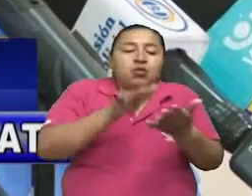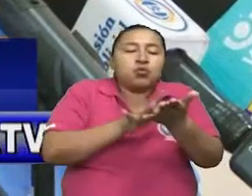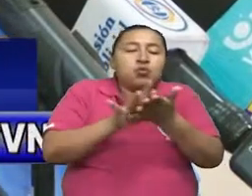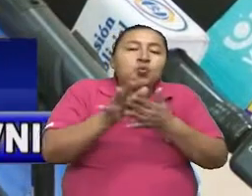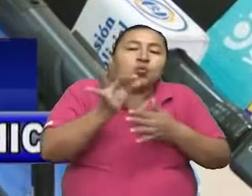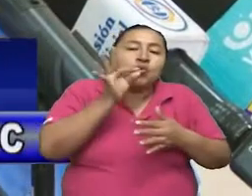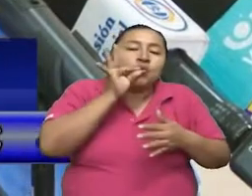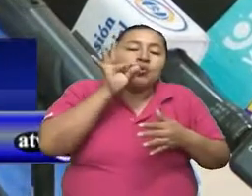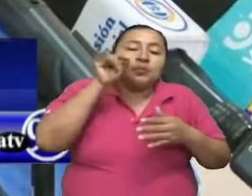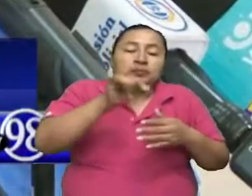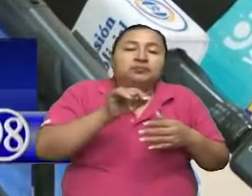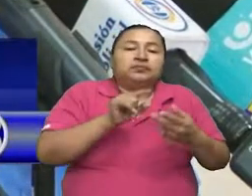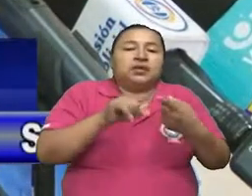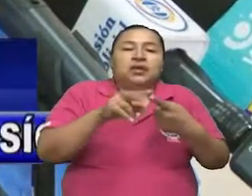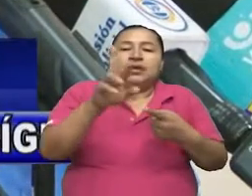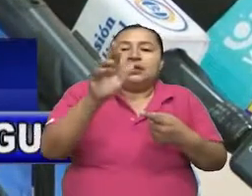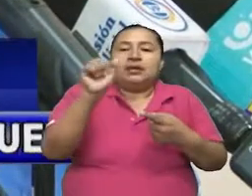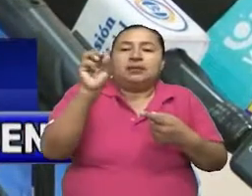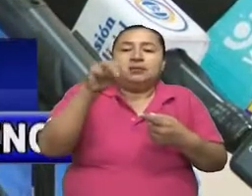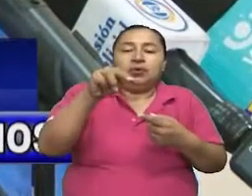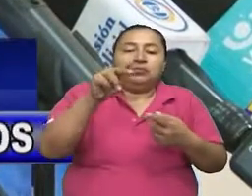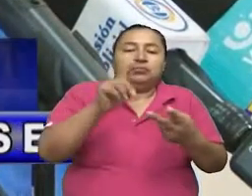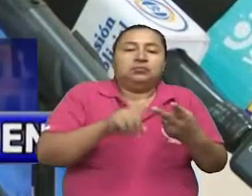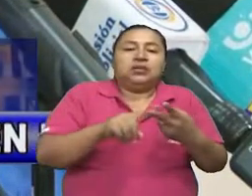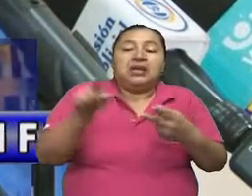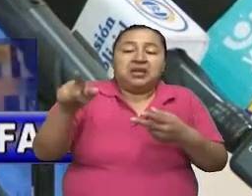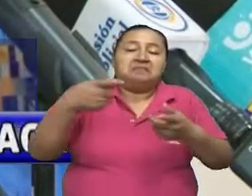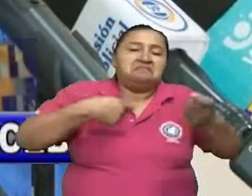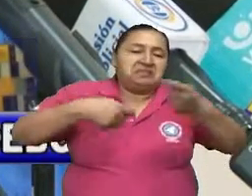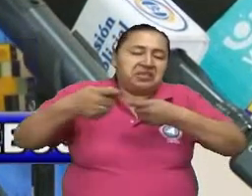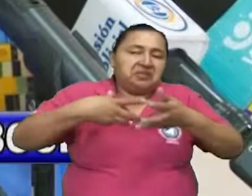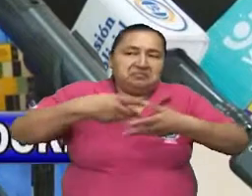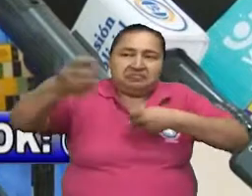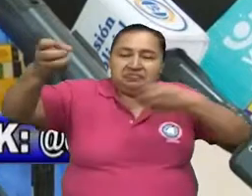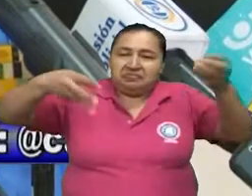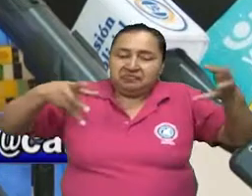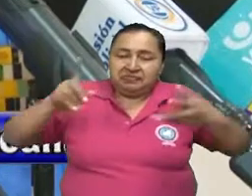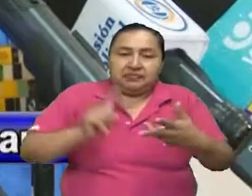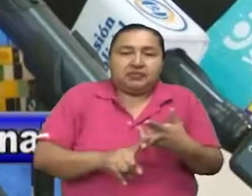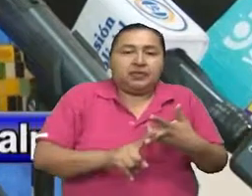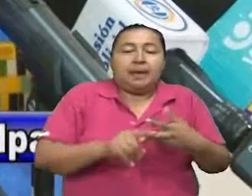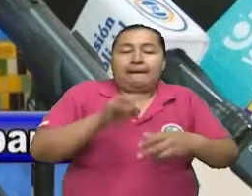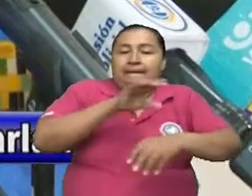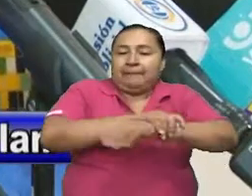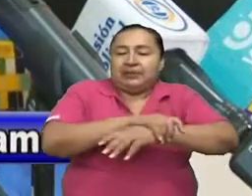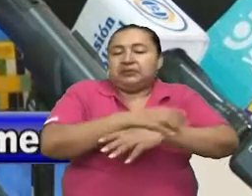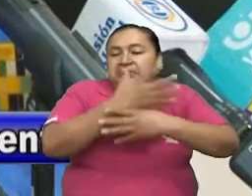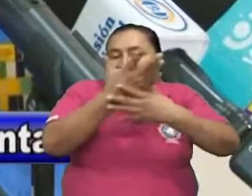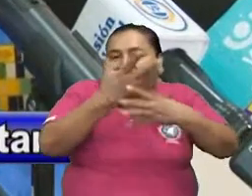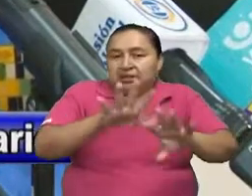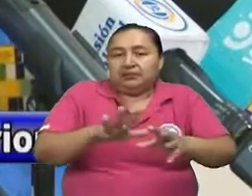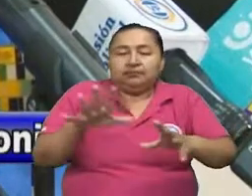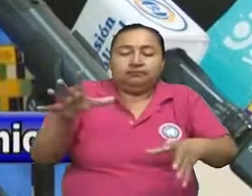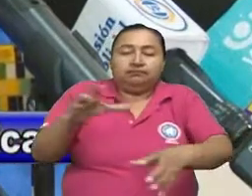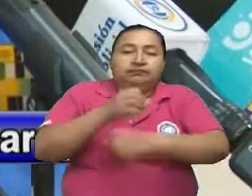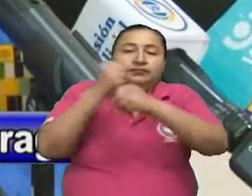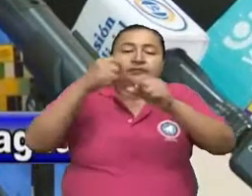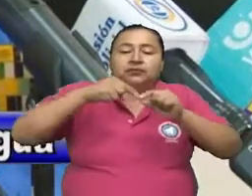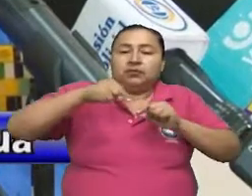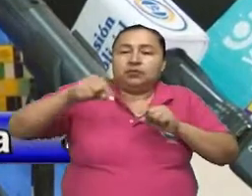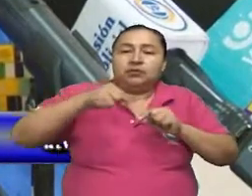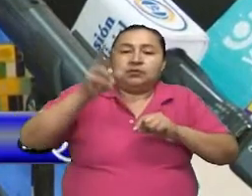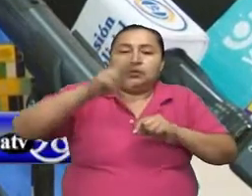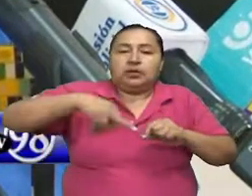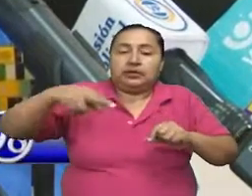Ramón de Jesús Alemán Lacayo, abastecedor de droga, preso, capturado en el municipio de